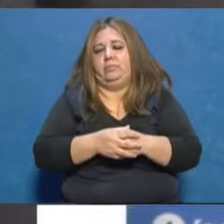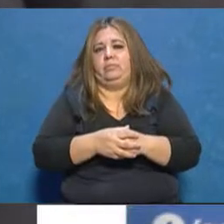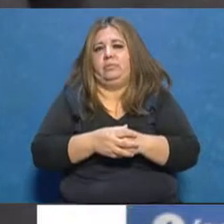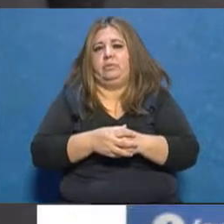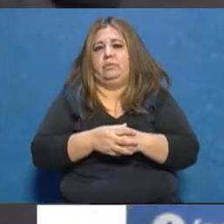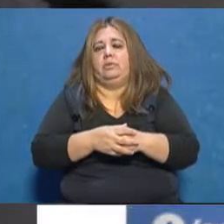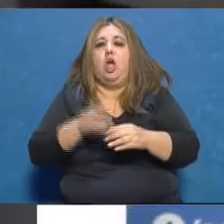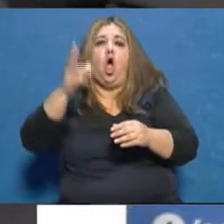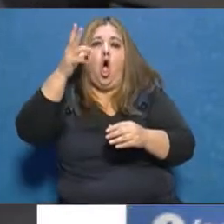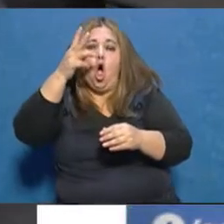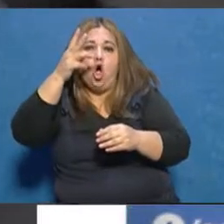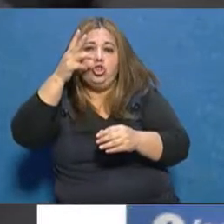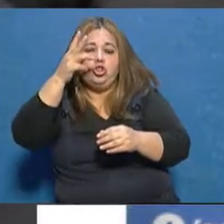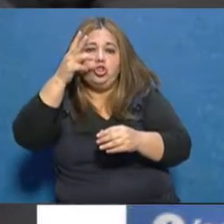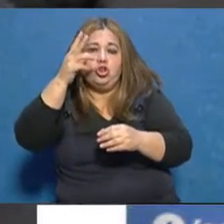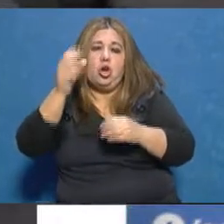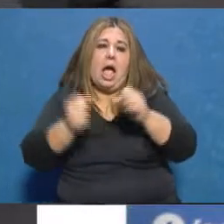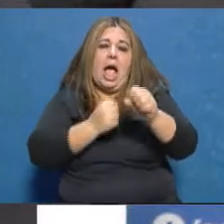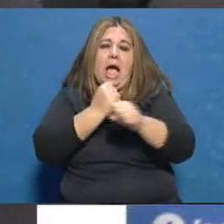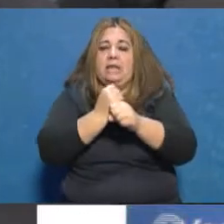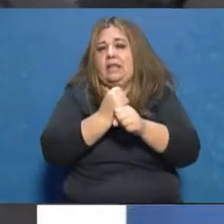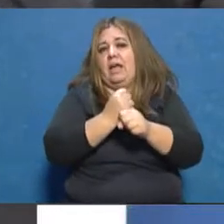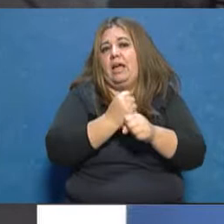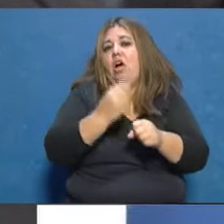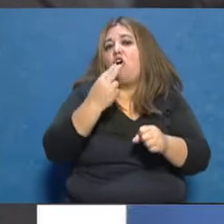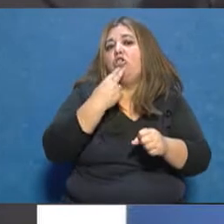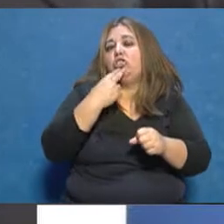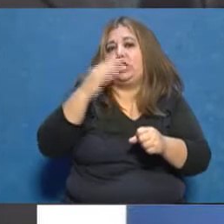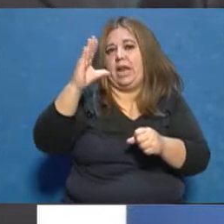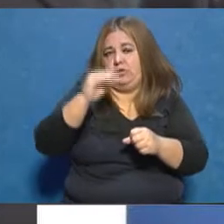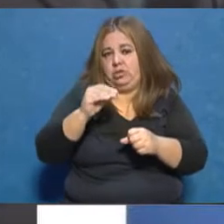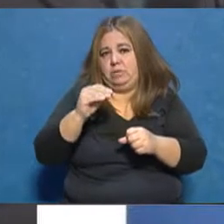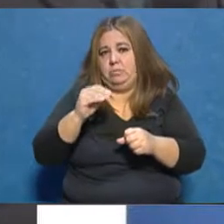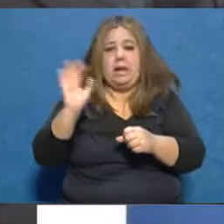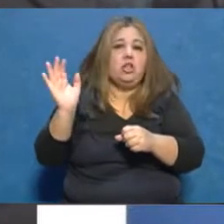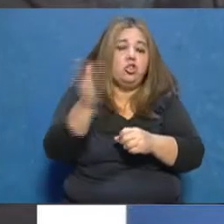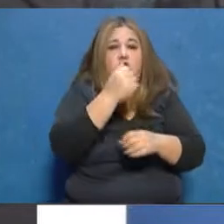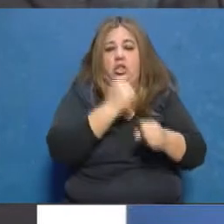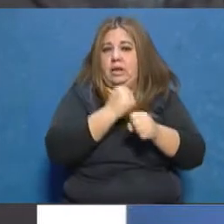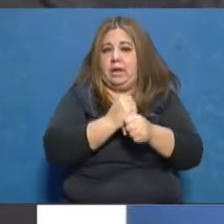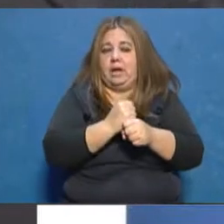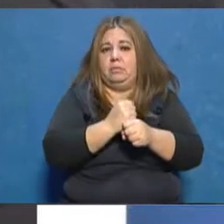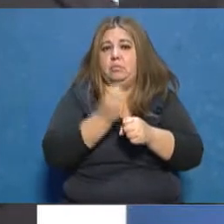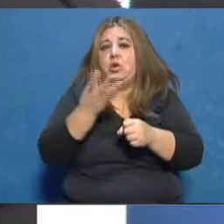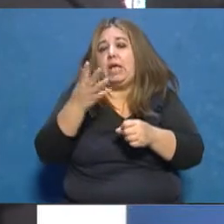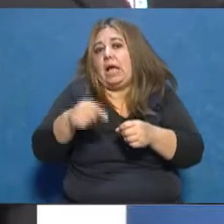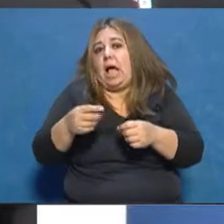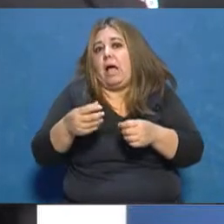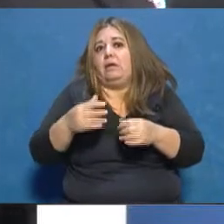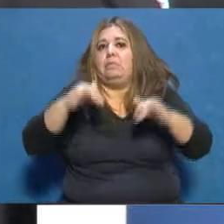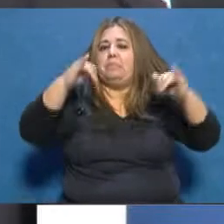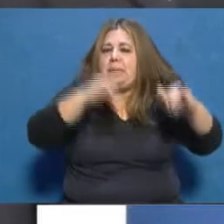Hasta las 23 horas. De 8 a 23 para trabajar, para que puedan trabajar todos tranquilos, porque acá en el rubro gastronómico entran